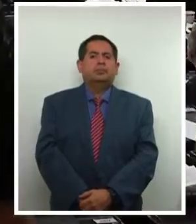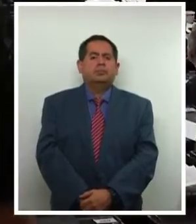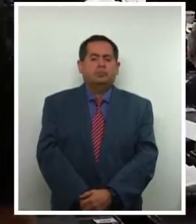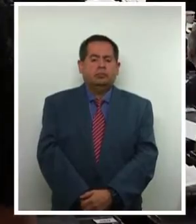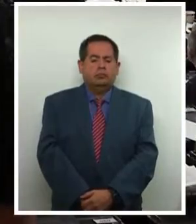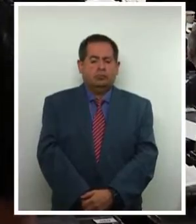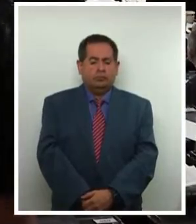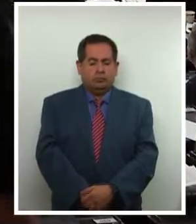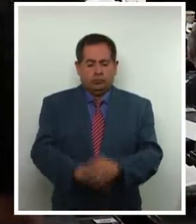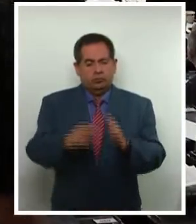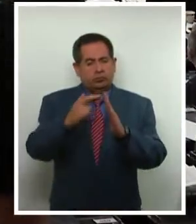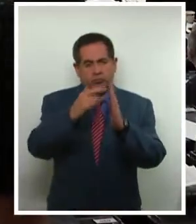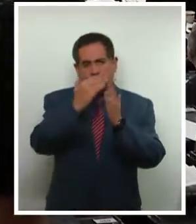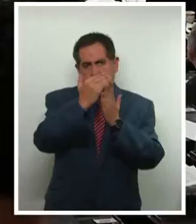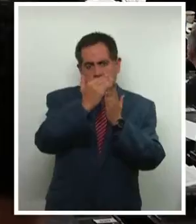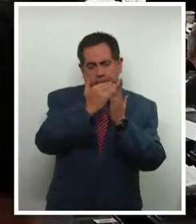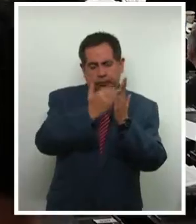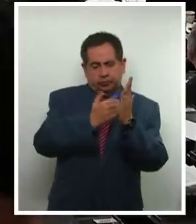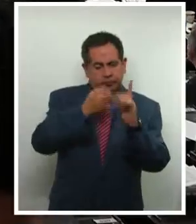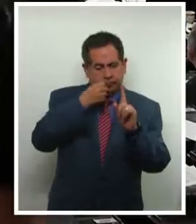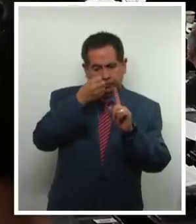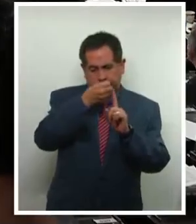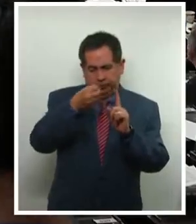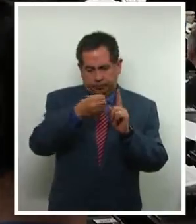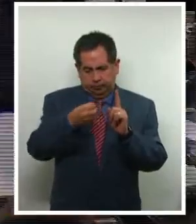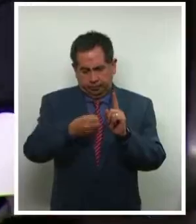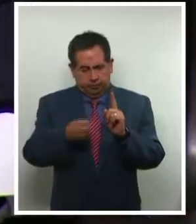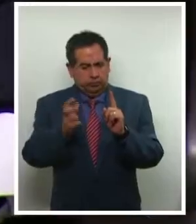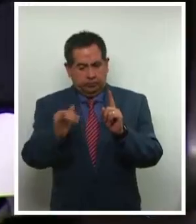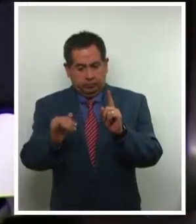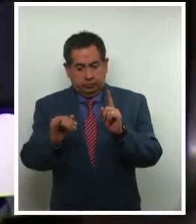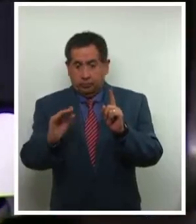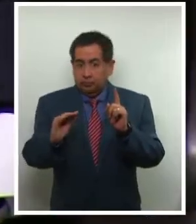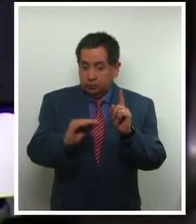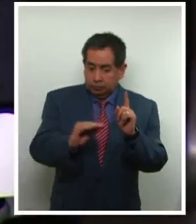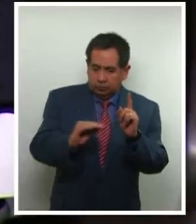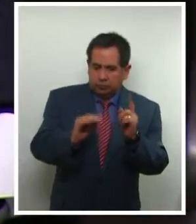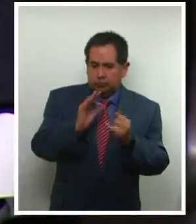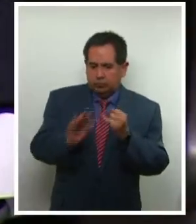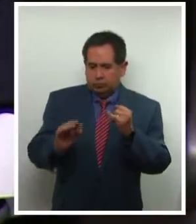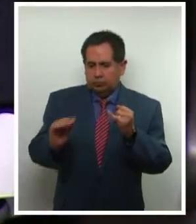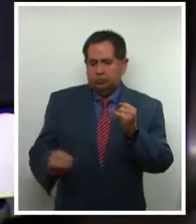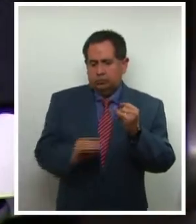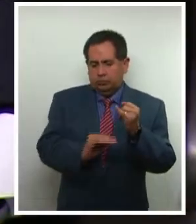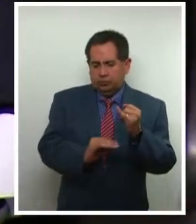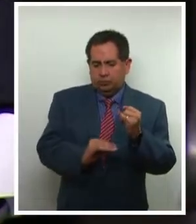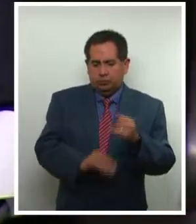Porque es el orden cronológico el que seguimos siempre en el desahogo de nuestras discusiones.